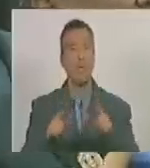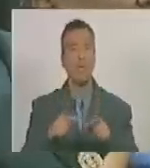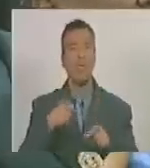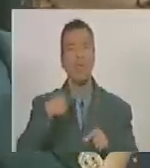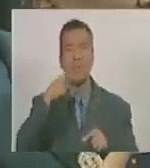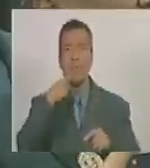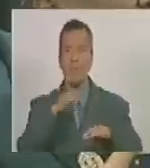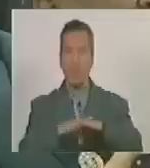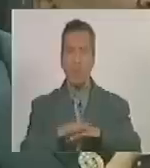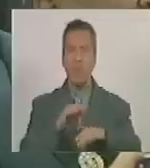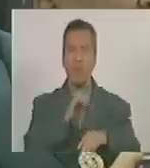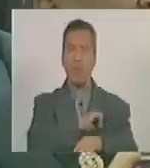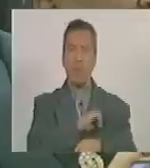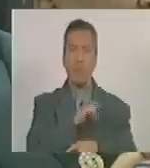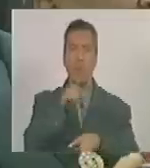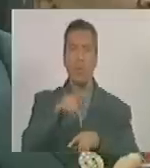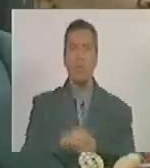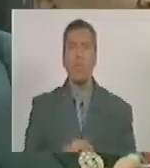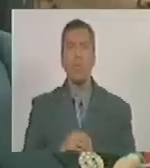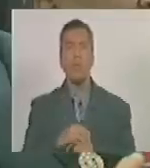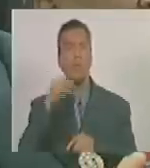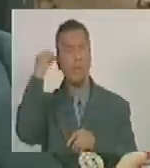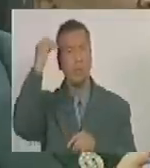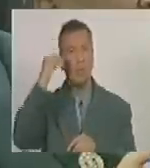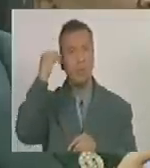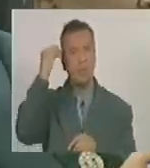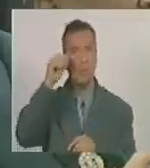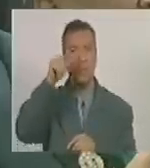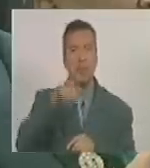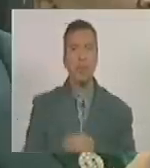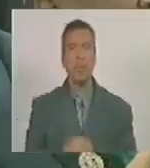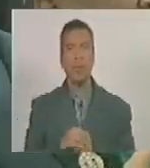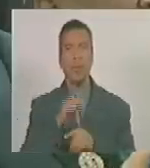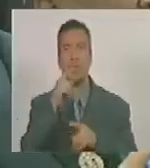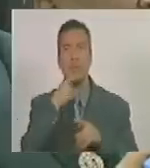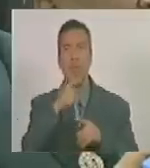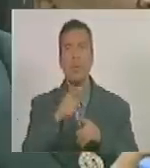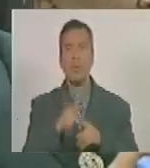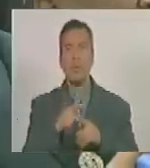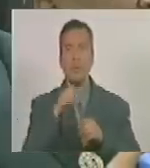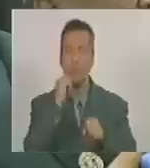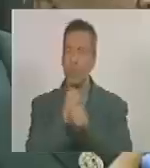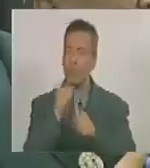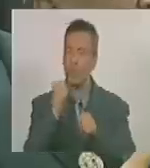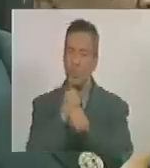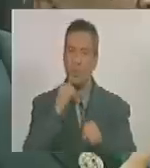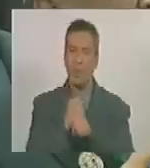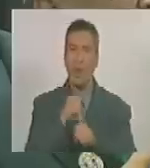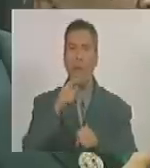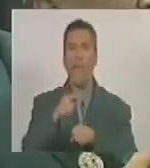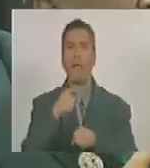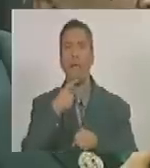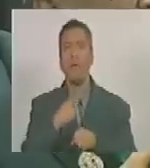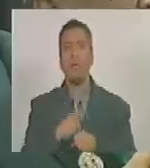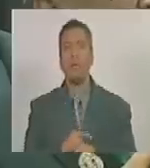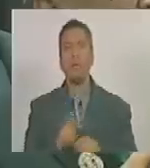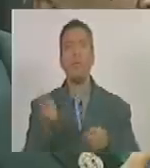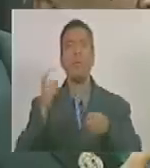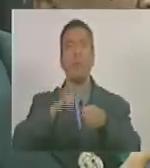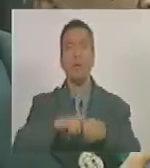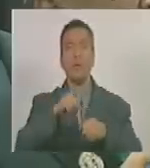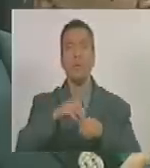ofendo ni temo. Y ese pensamiento fue un eje de su trabajo. Artigas, que